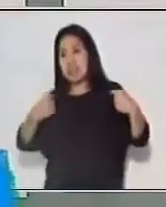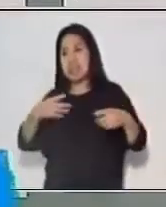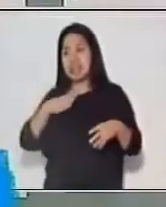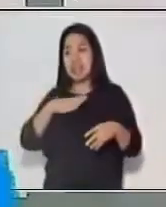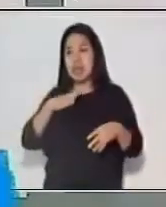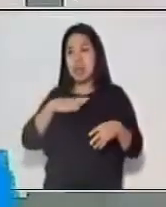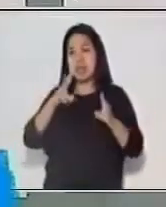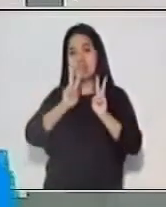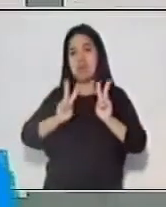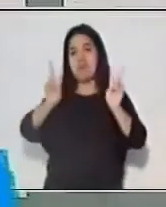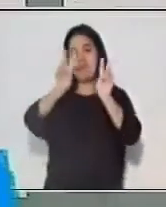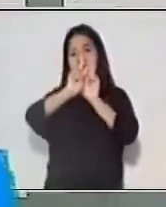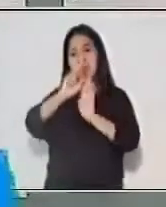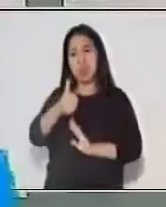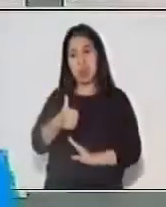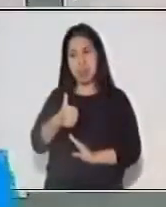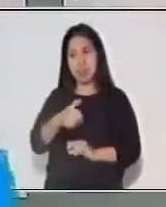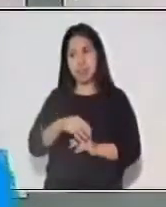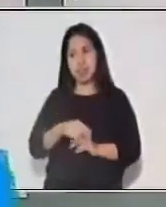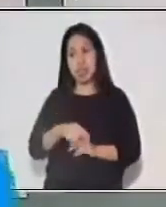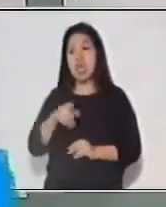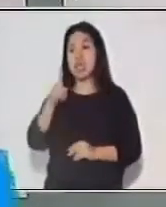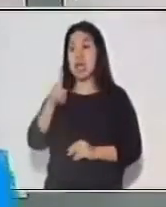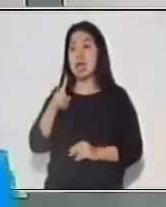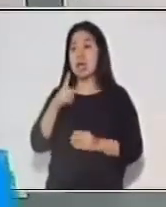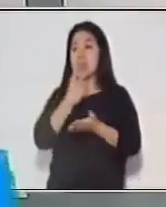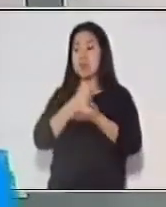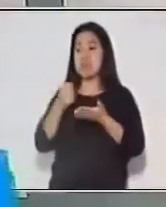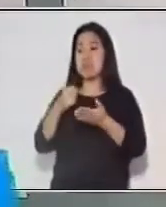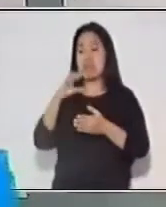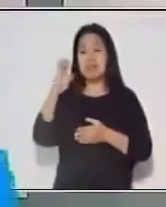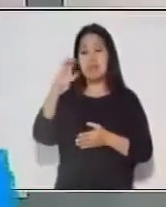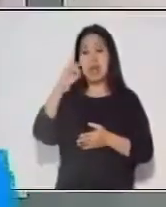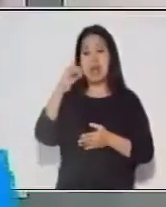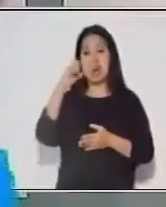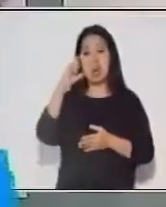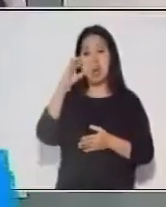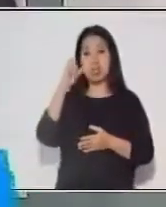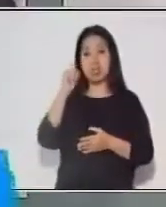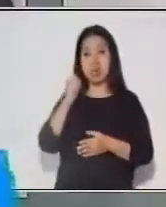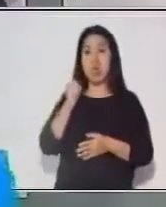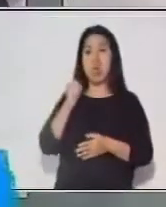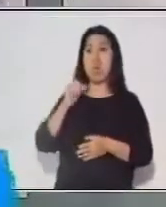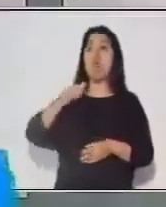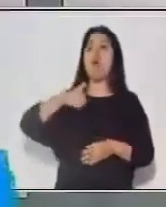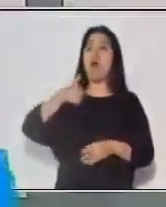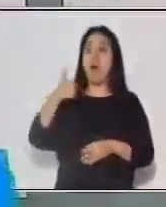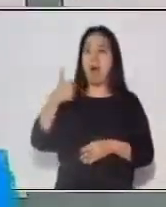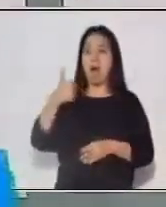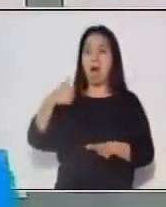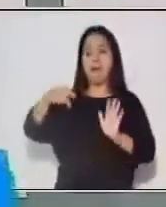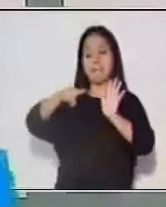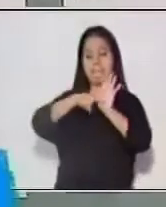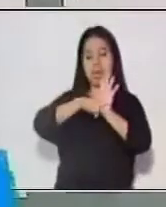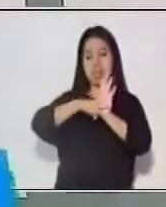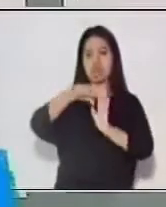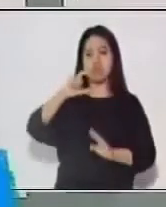A. Entonces aquí vamos a escribir la ecuación A menos